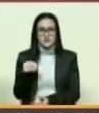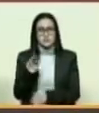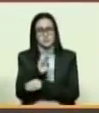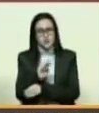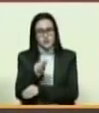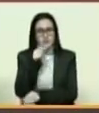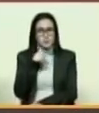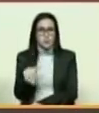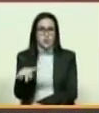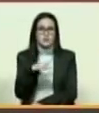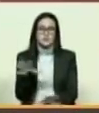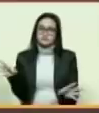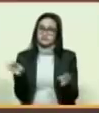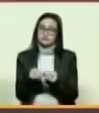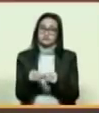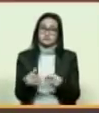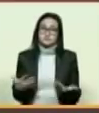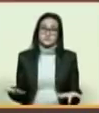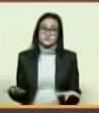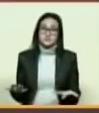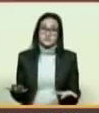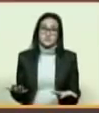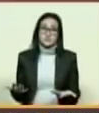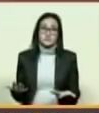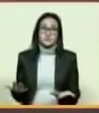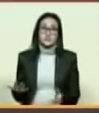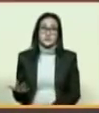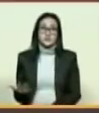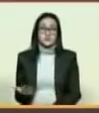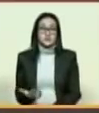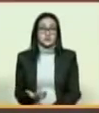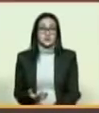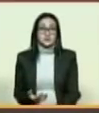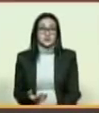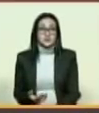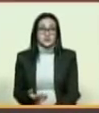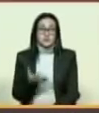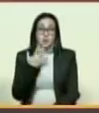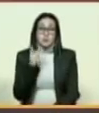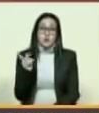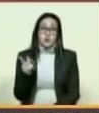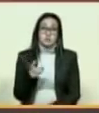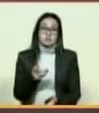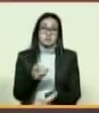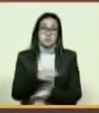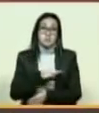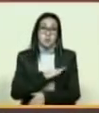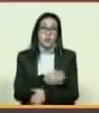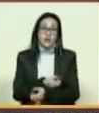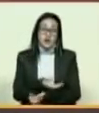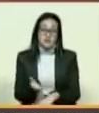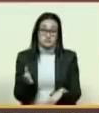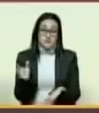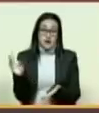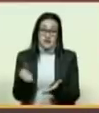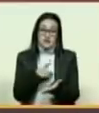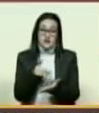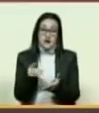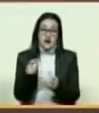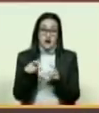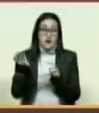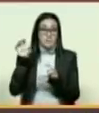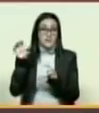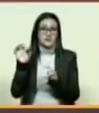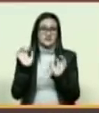pueblo. Conclusión, en el supuesto negadísimo de que llegaran a acceder al poder, lo primero que van a hacer es eliminar el carnet de la patria, lo primero que van a hacer,